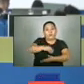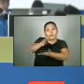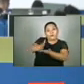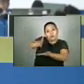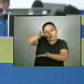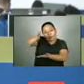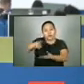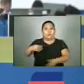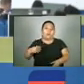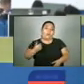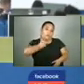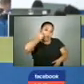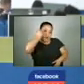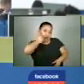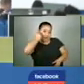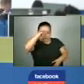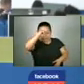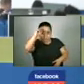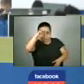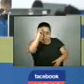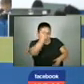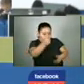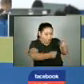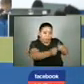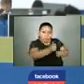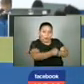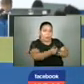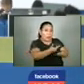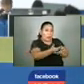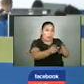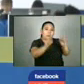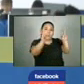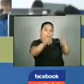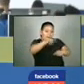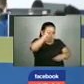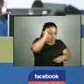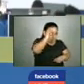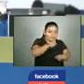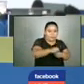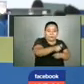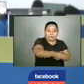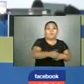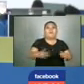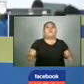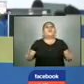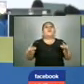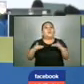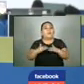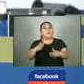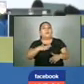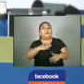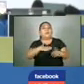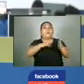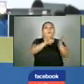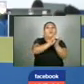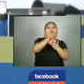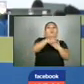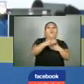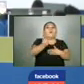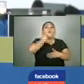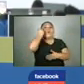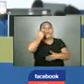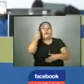caficultores, que son jóvenes que se preparan para todos los temas de caficultura. Adicional, tenemos también un programa de jóvenes